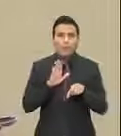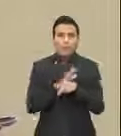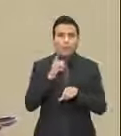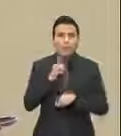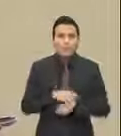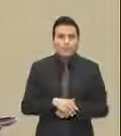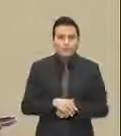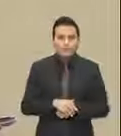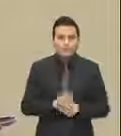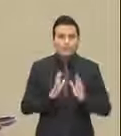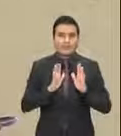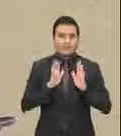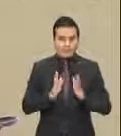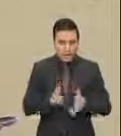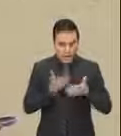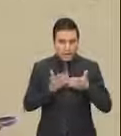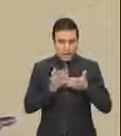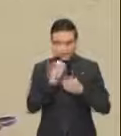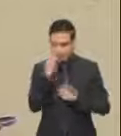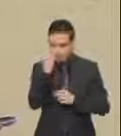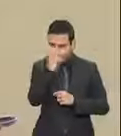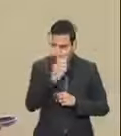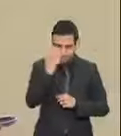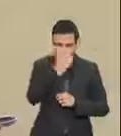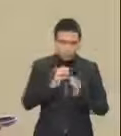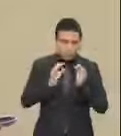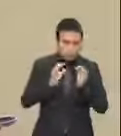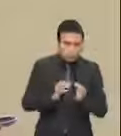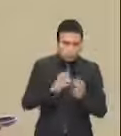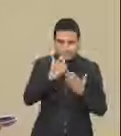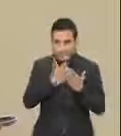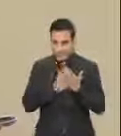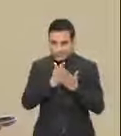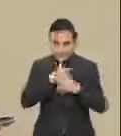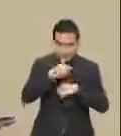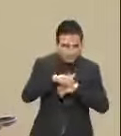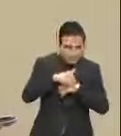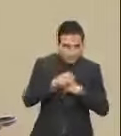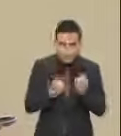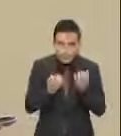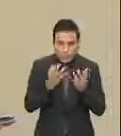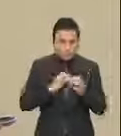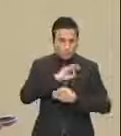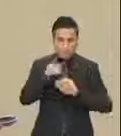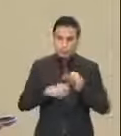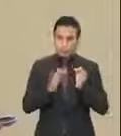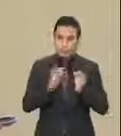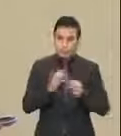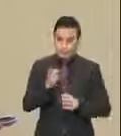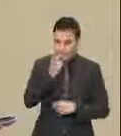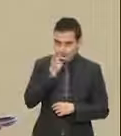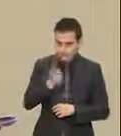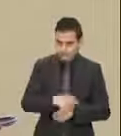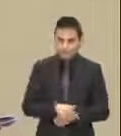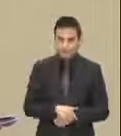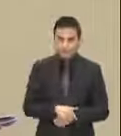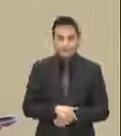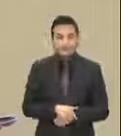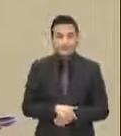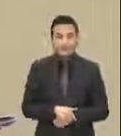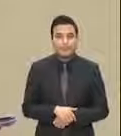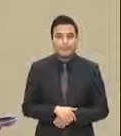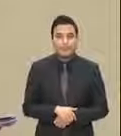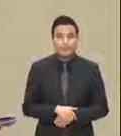instrumentos la precisión y congruencia de sus cifras y la ausencia de sesgos en su construcción fin de la cita en tal sentido